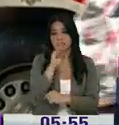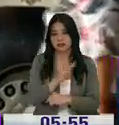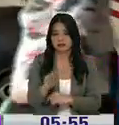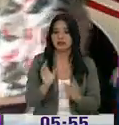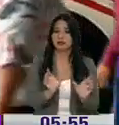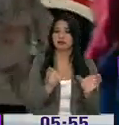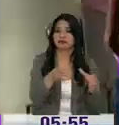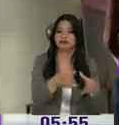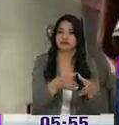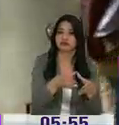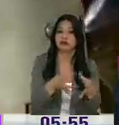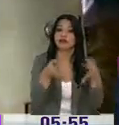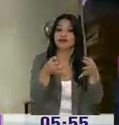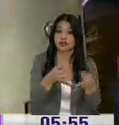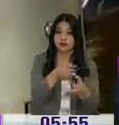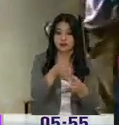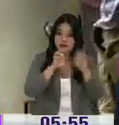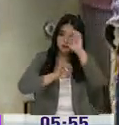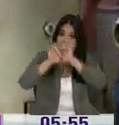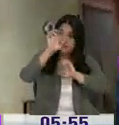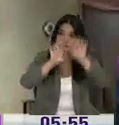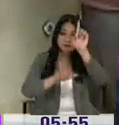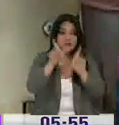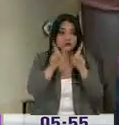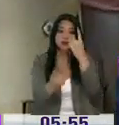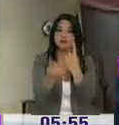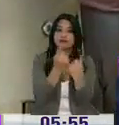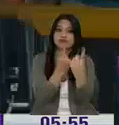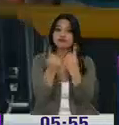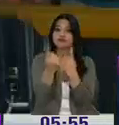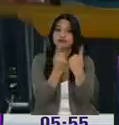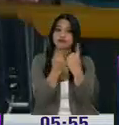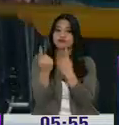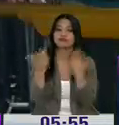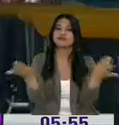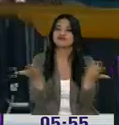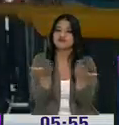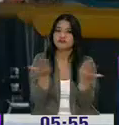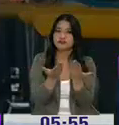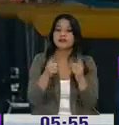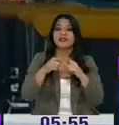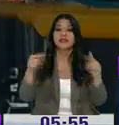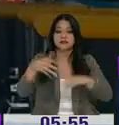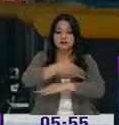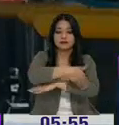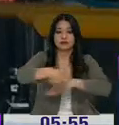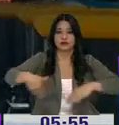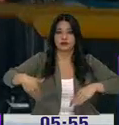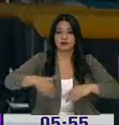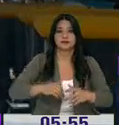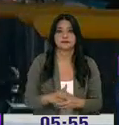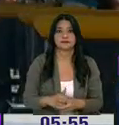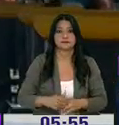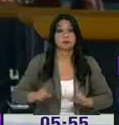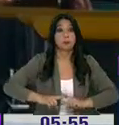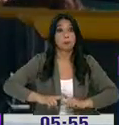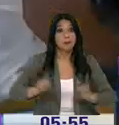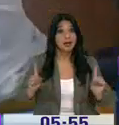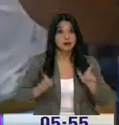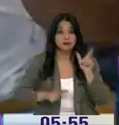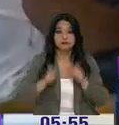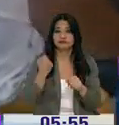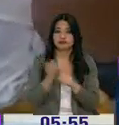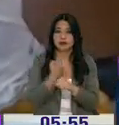Pública para que evalúen a los pasajeros que llegan especialmente desde la frontera. Pero el personal que trabaja en locales